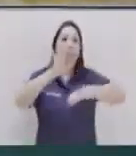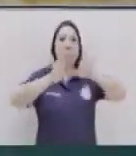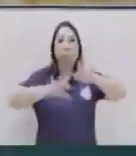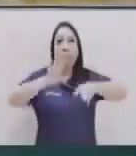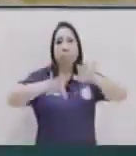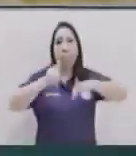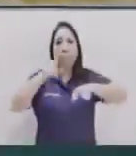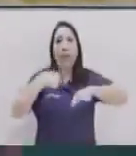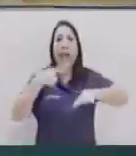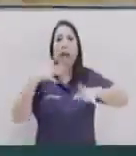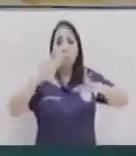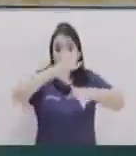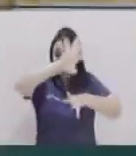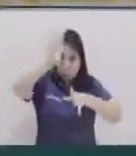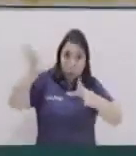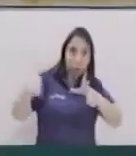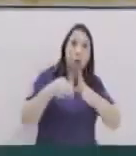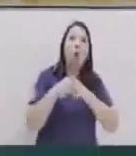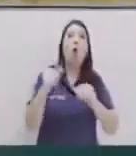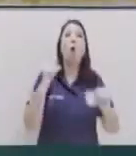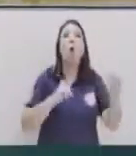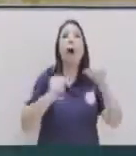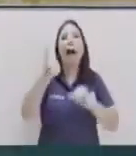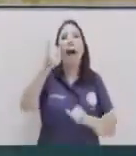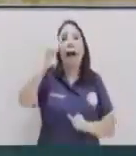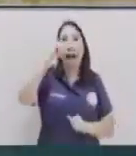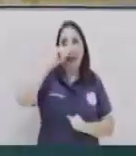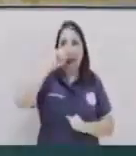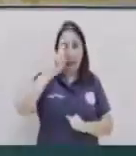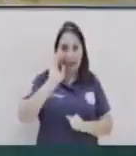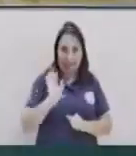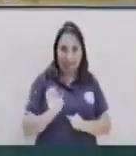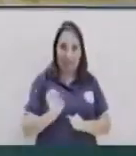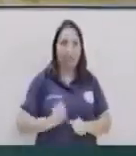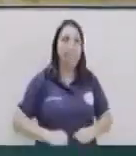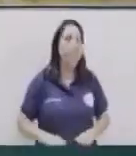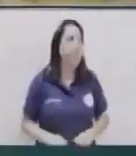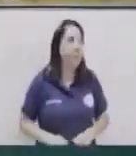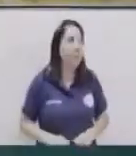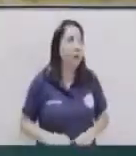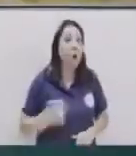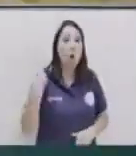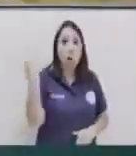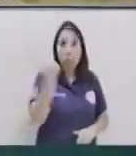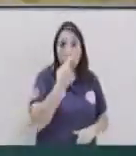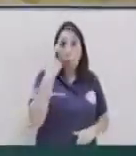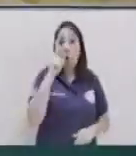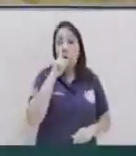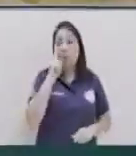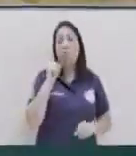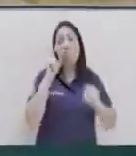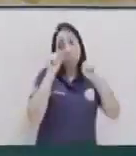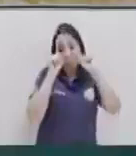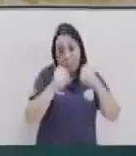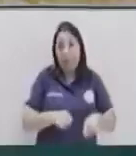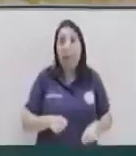no precisamente tenemos que realizar un dibujo para ser artistas. Todos nacemos artistas y